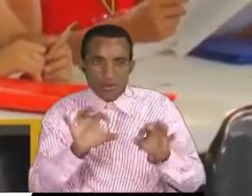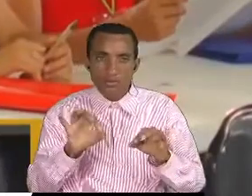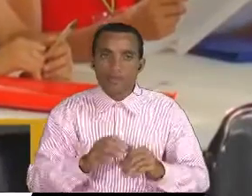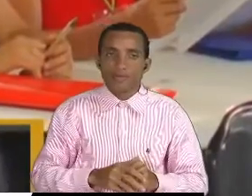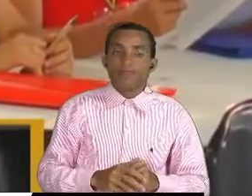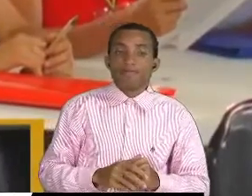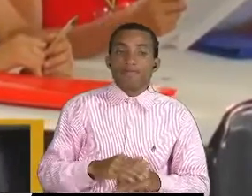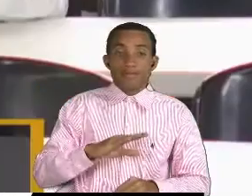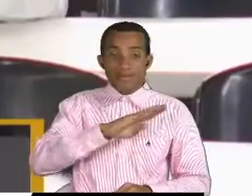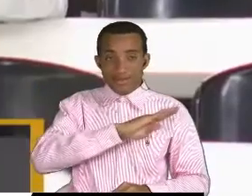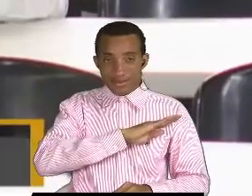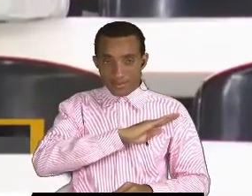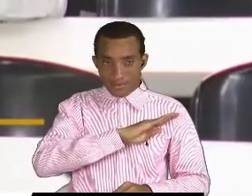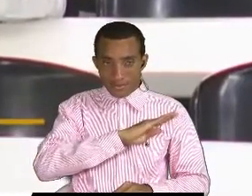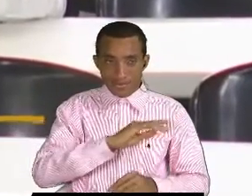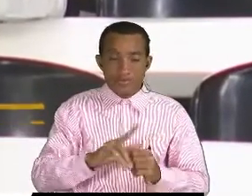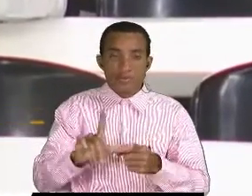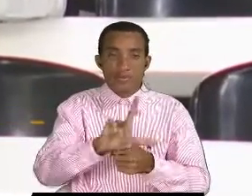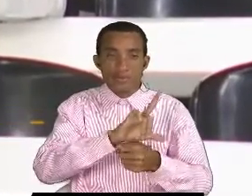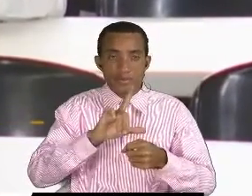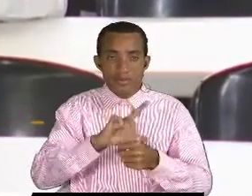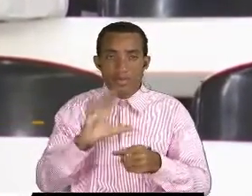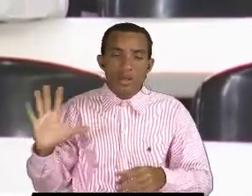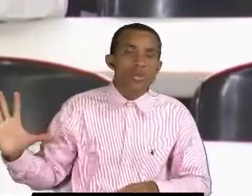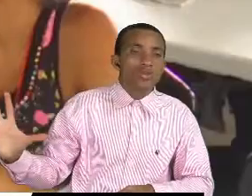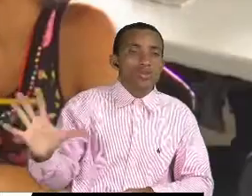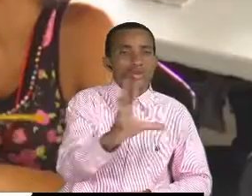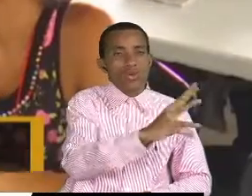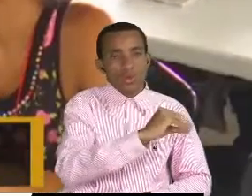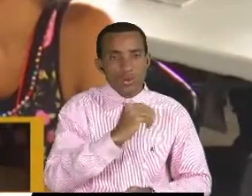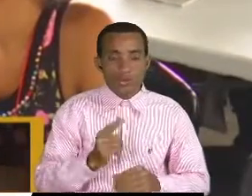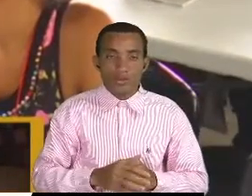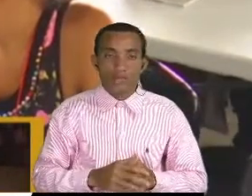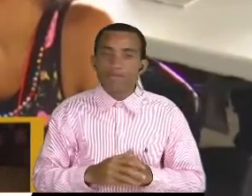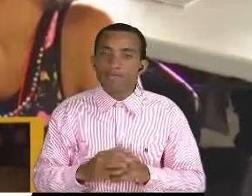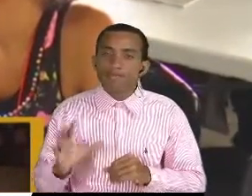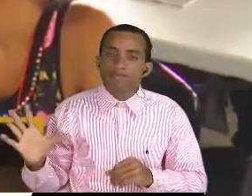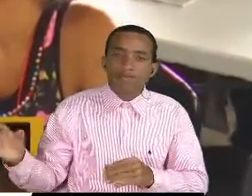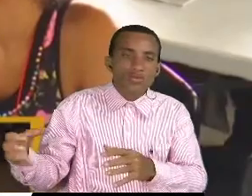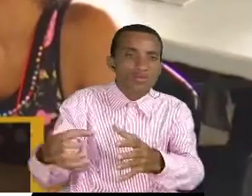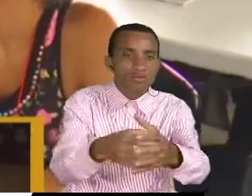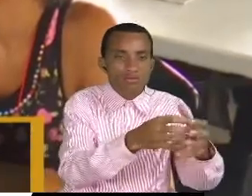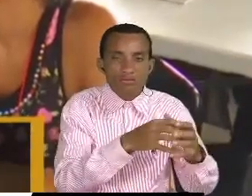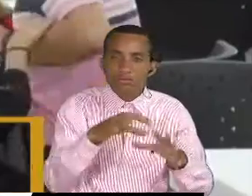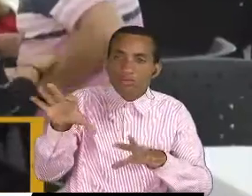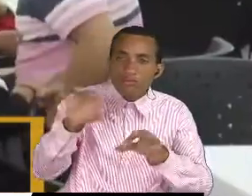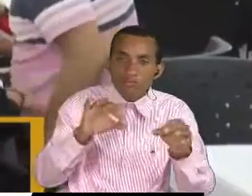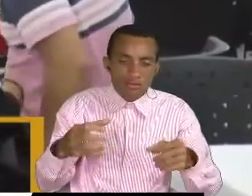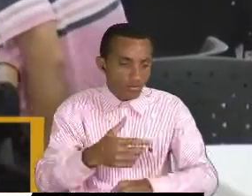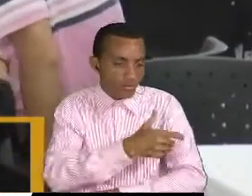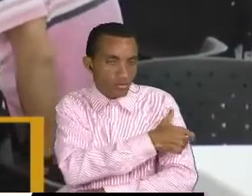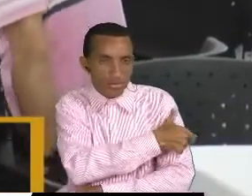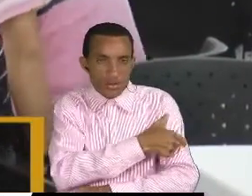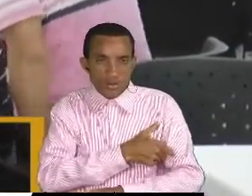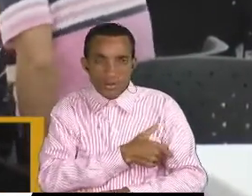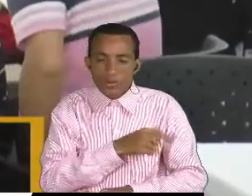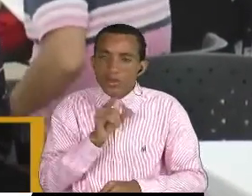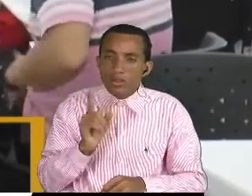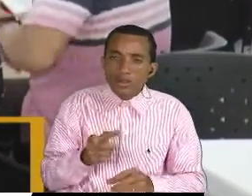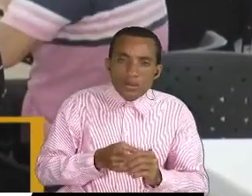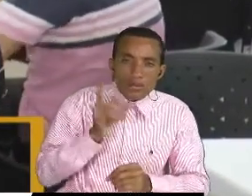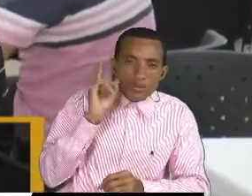en la vinculación de los representantes de todos los sectores en la ciudad con el fin de constituir el Comité Municipal de Política Pública de Empleo y socializar